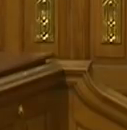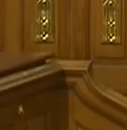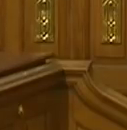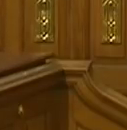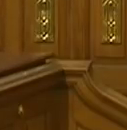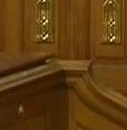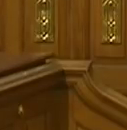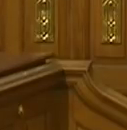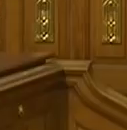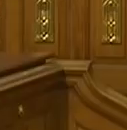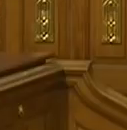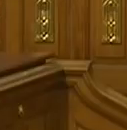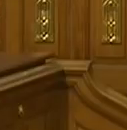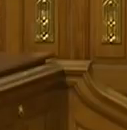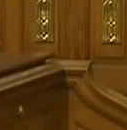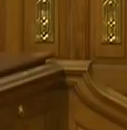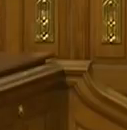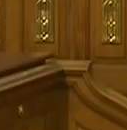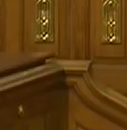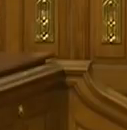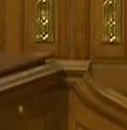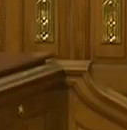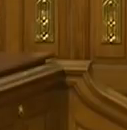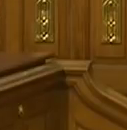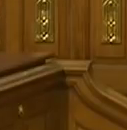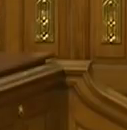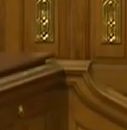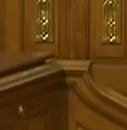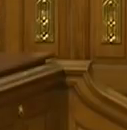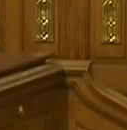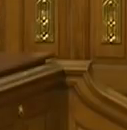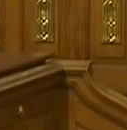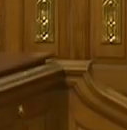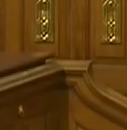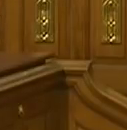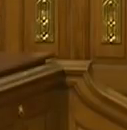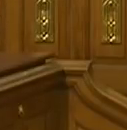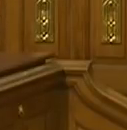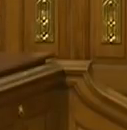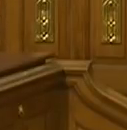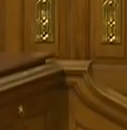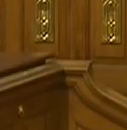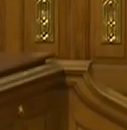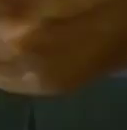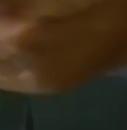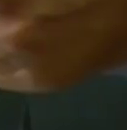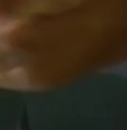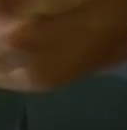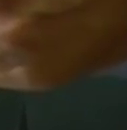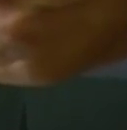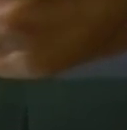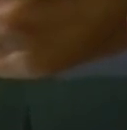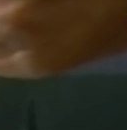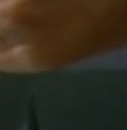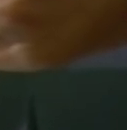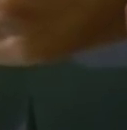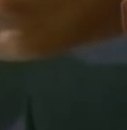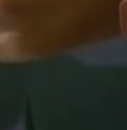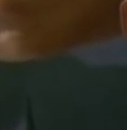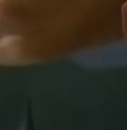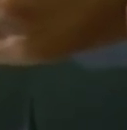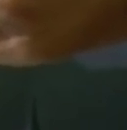Él mismo, en ese libro azul, años después, en el Aló Presidente del 2003, del 9 de febrero,